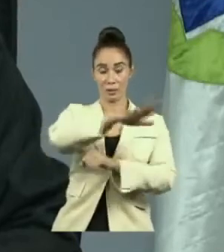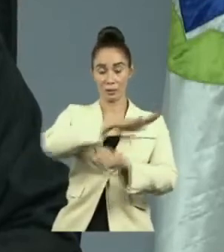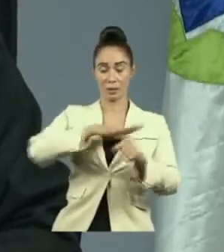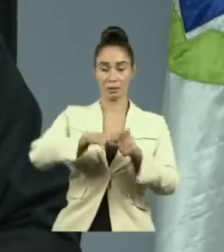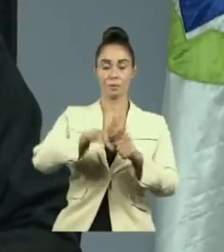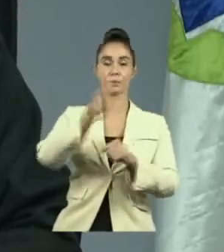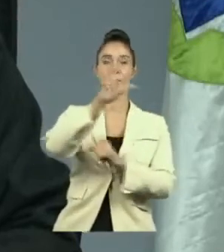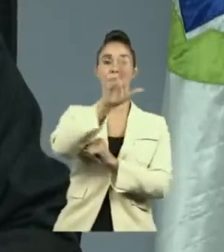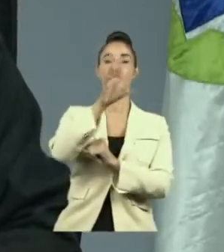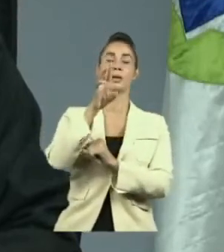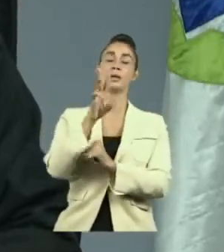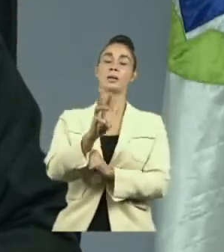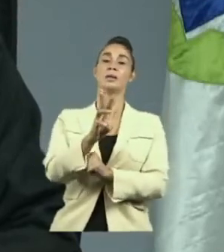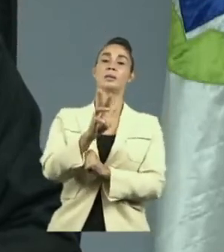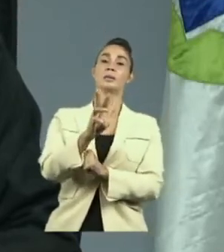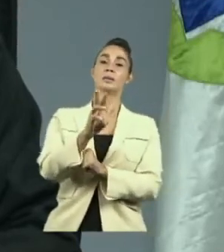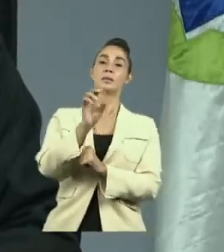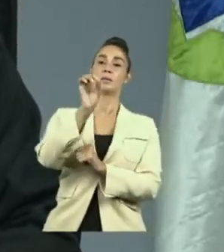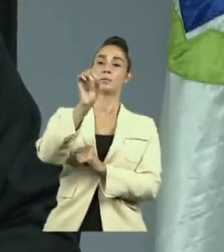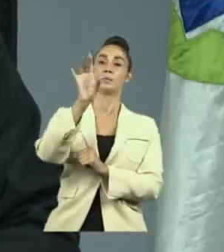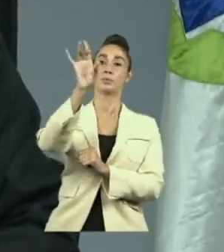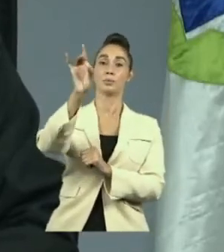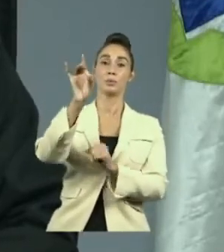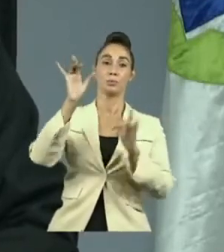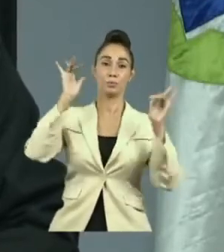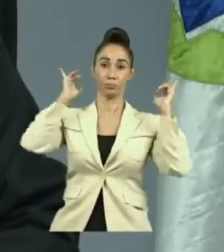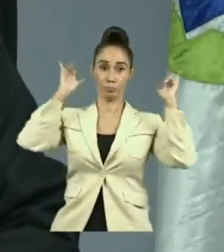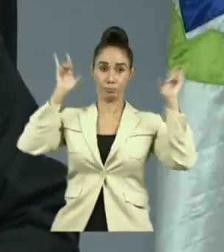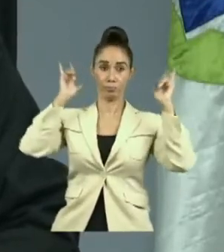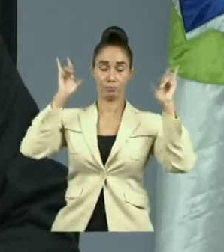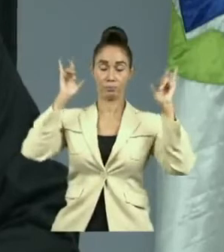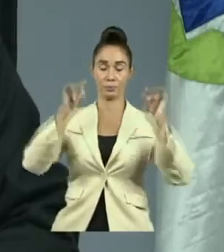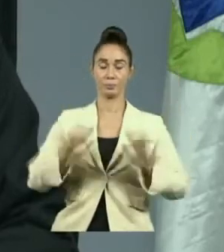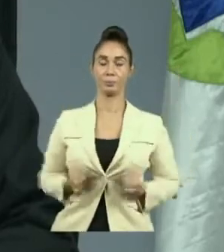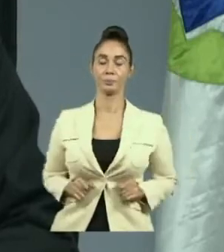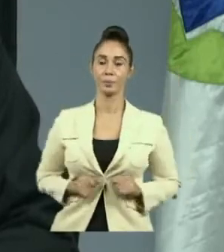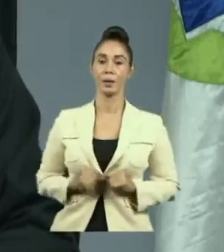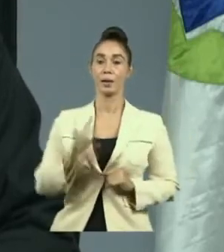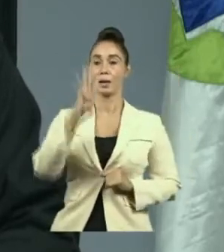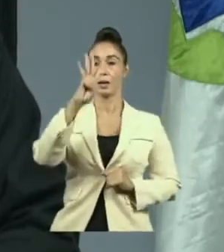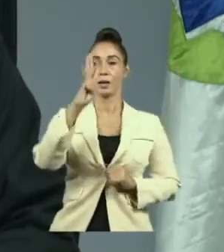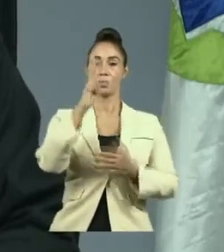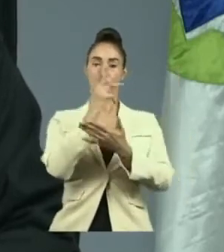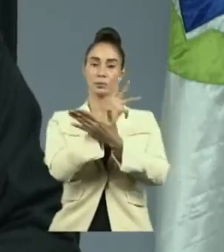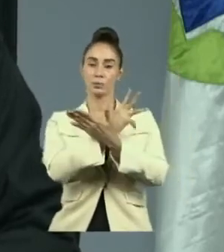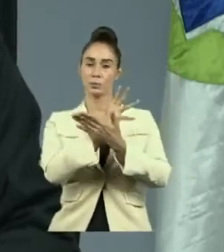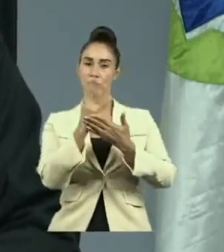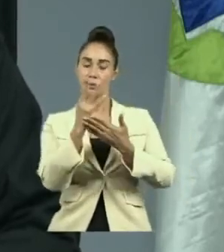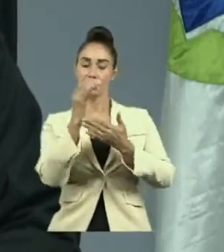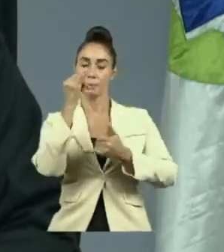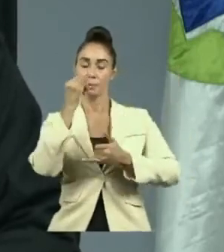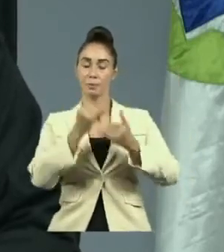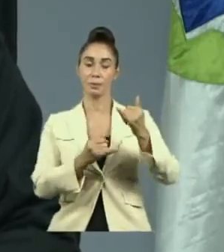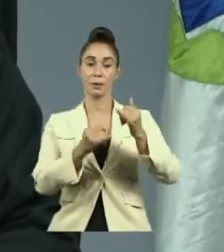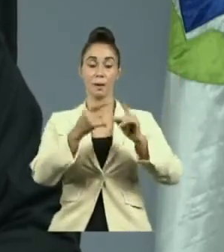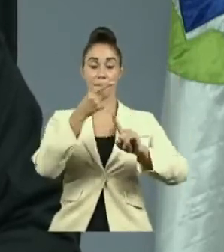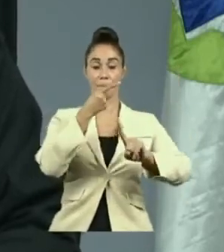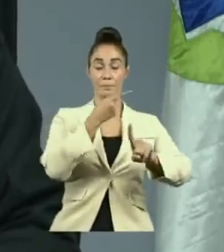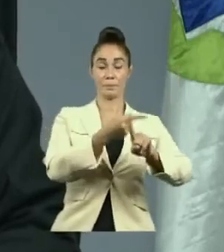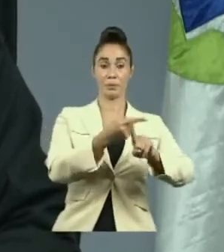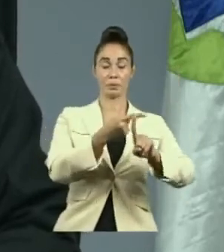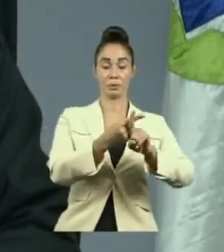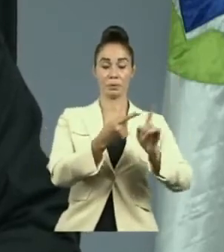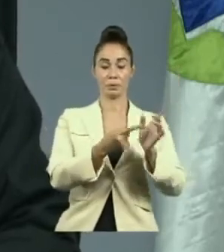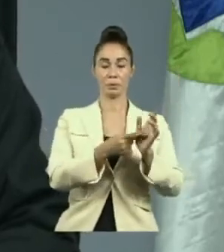36.8 en santiago en las últimas cuatro semanas la positividad de las